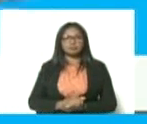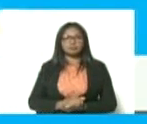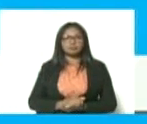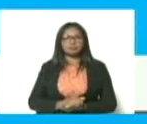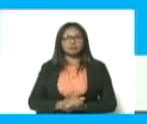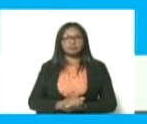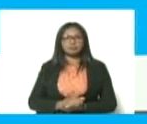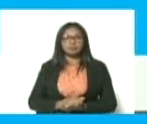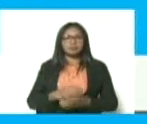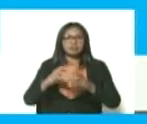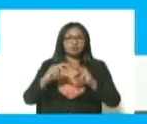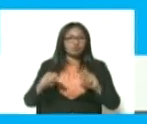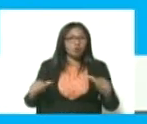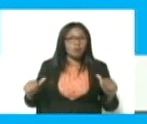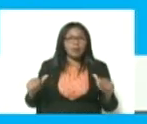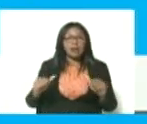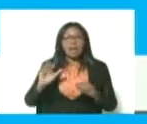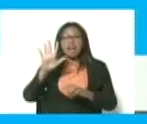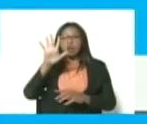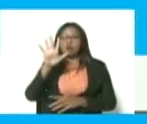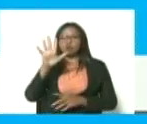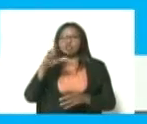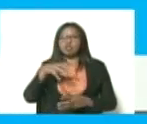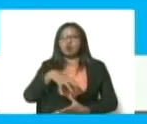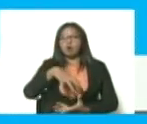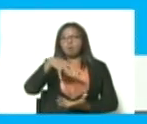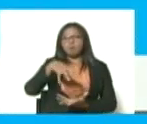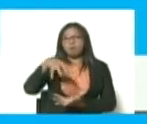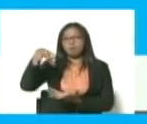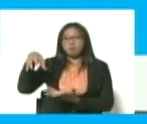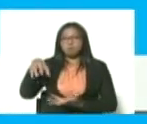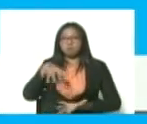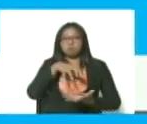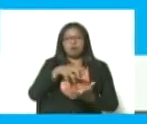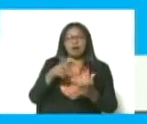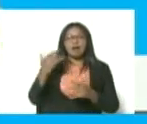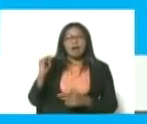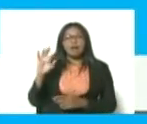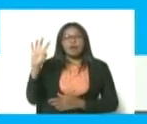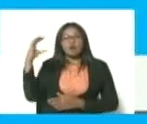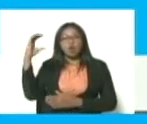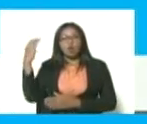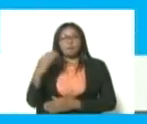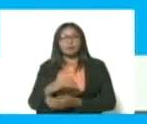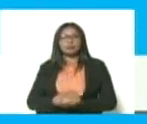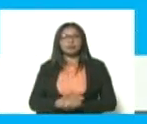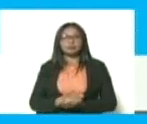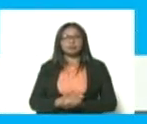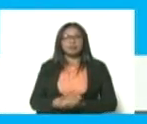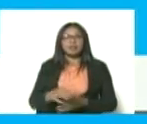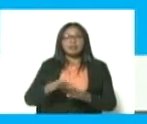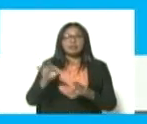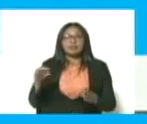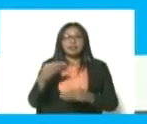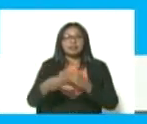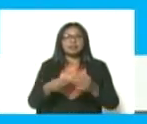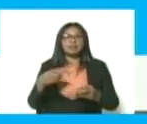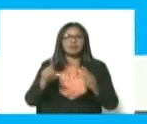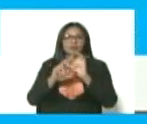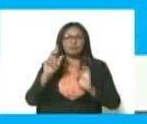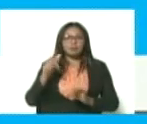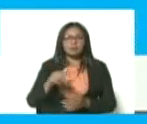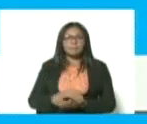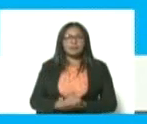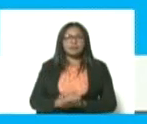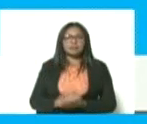Que disuelva los 5 campamentos que tiene en Colombia. Que deje de conspirar para asesinarme y asesinar a